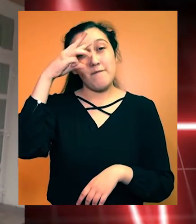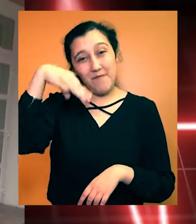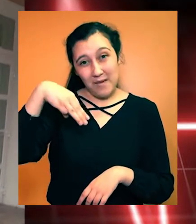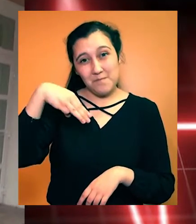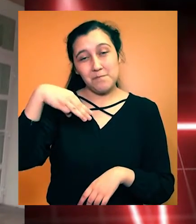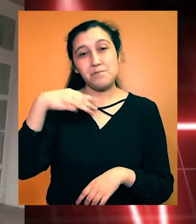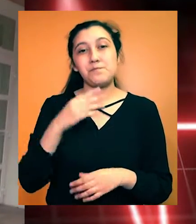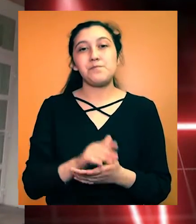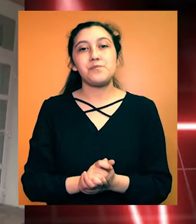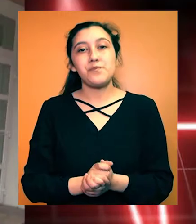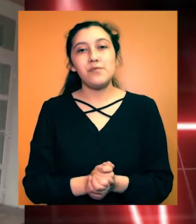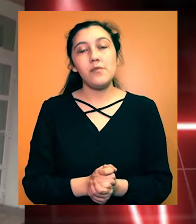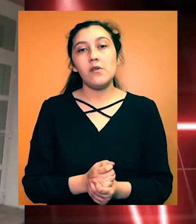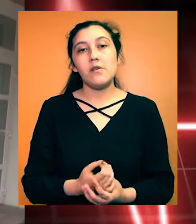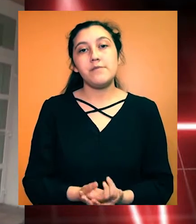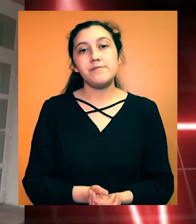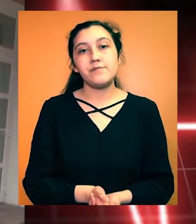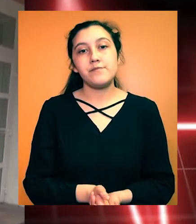dio las primeras atenciones